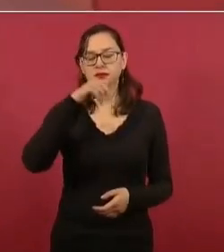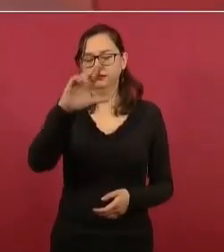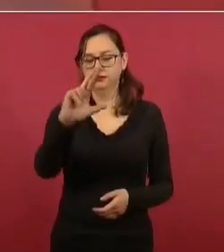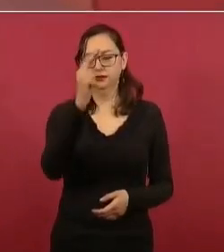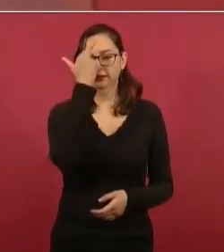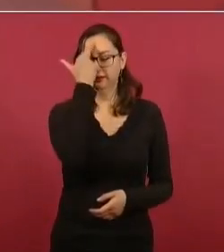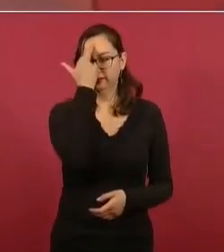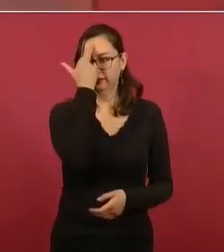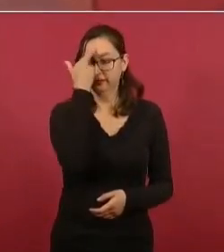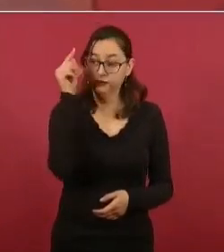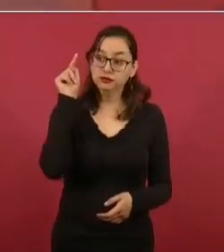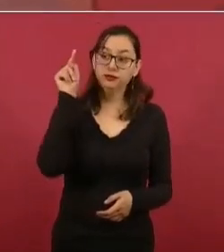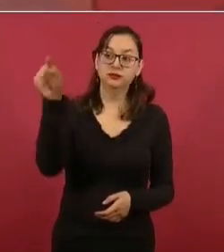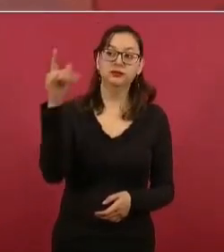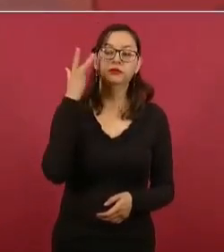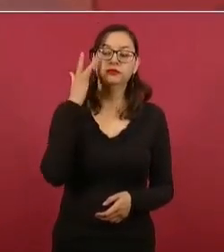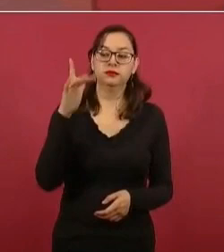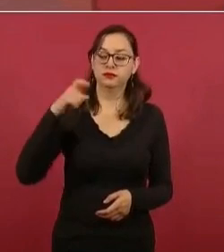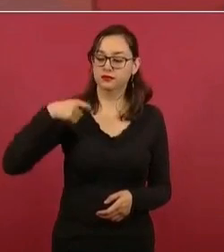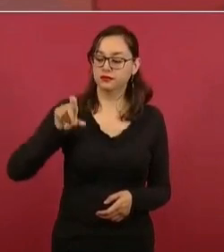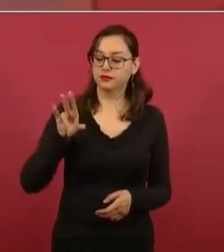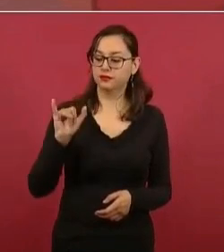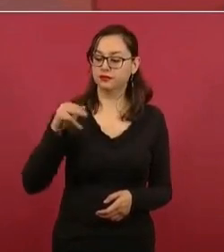en San Quintín,